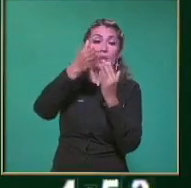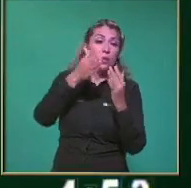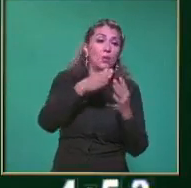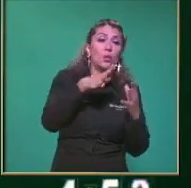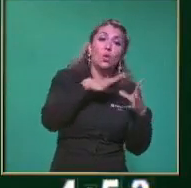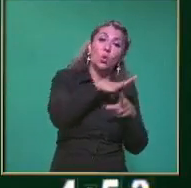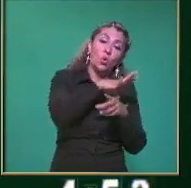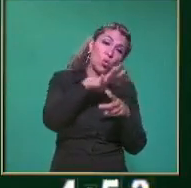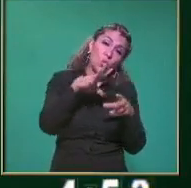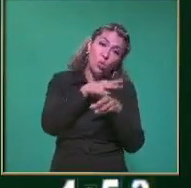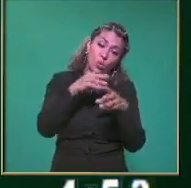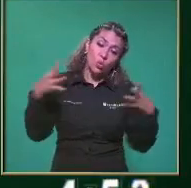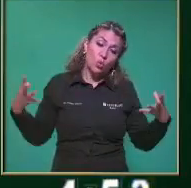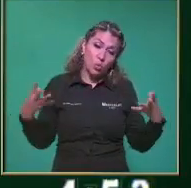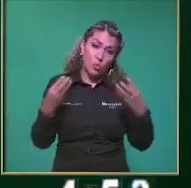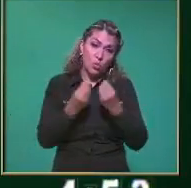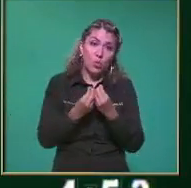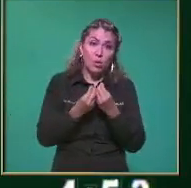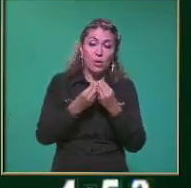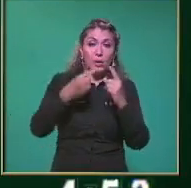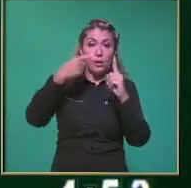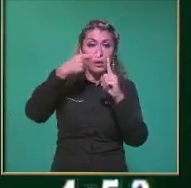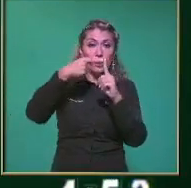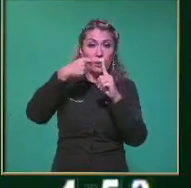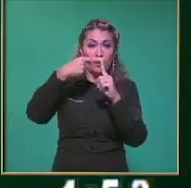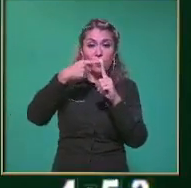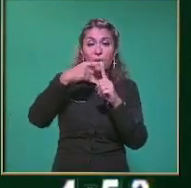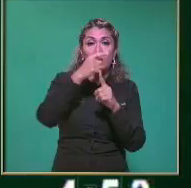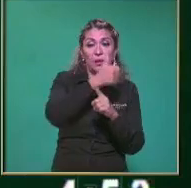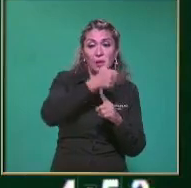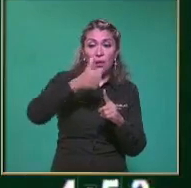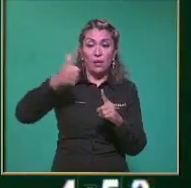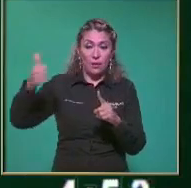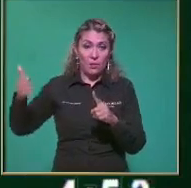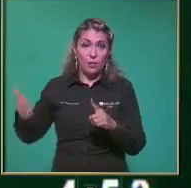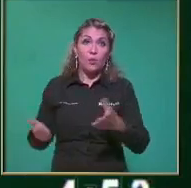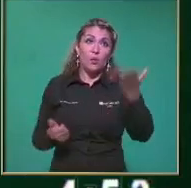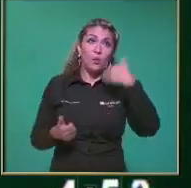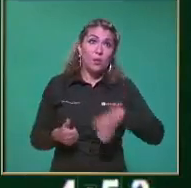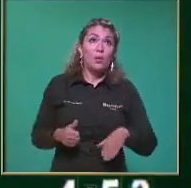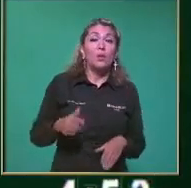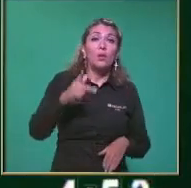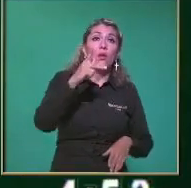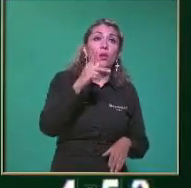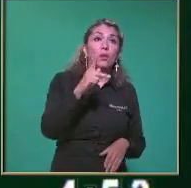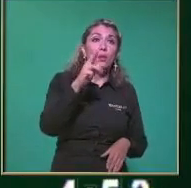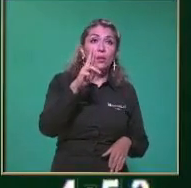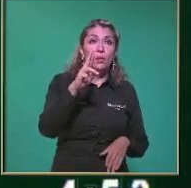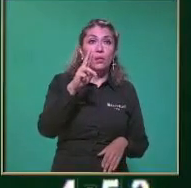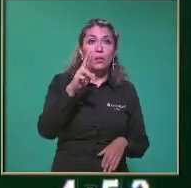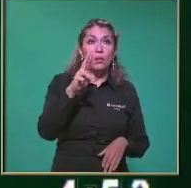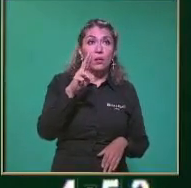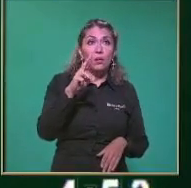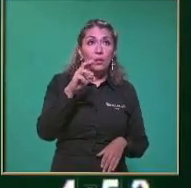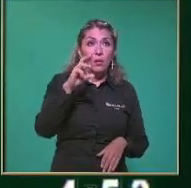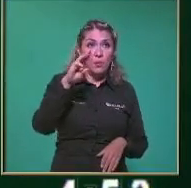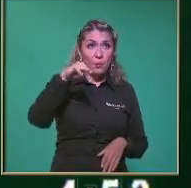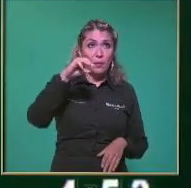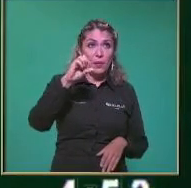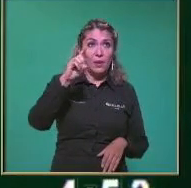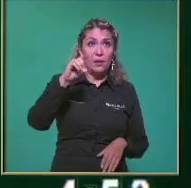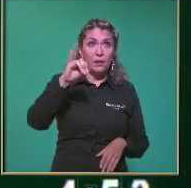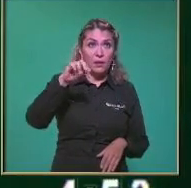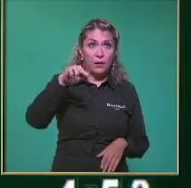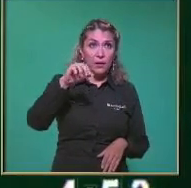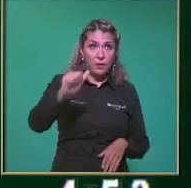los datos y dividirlos entre el total de datos que tengo. Y por último, tengo la mediana, que